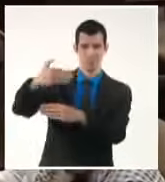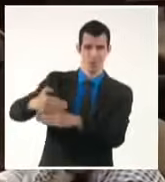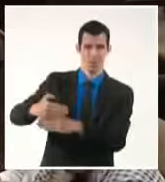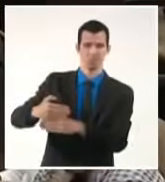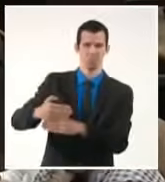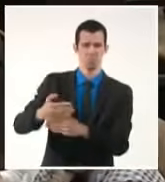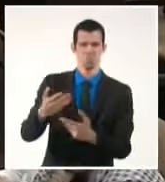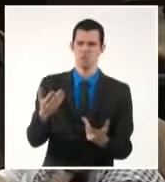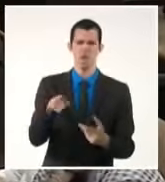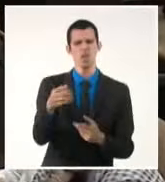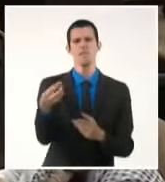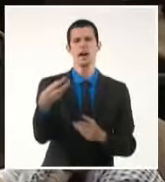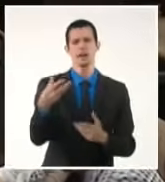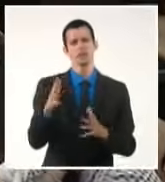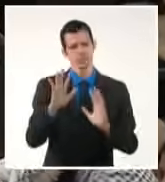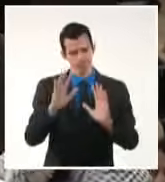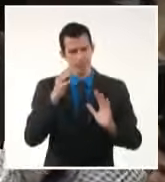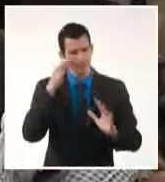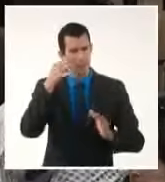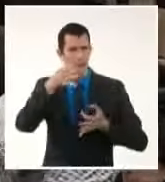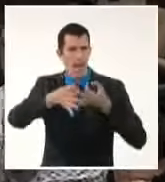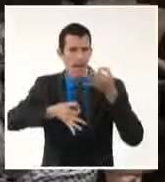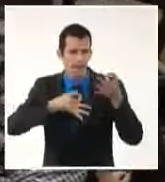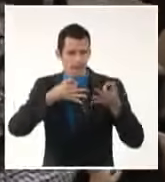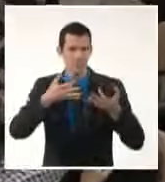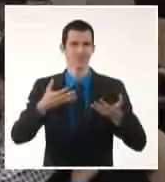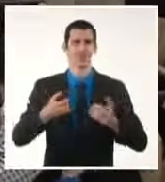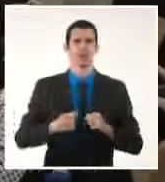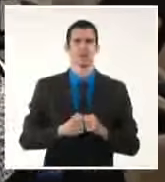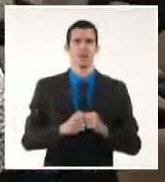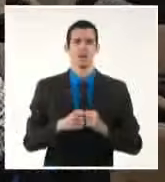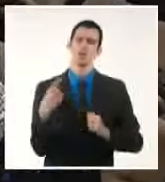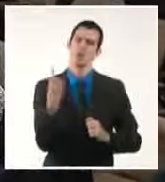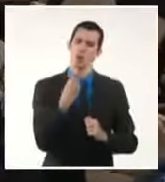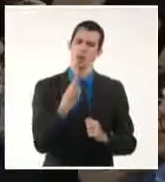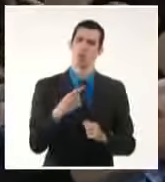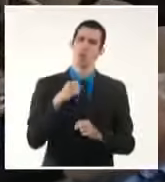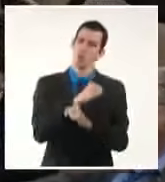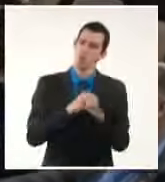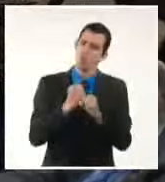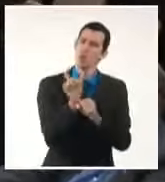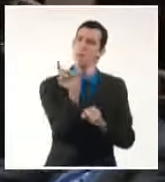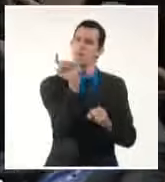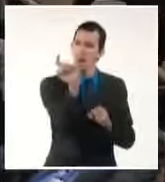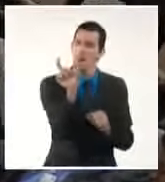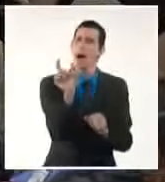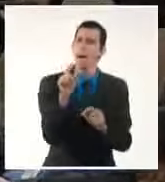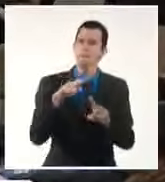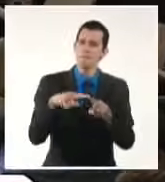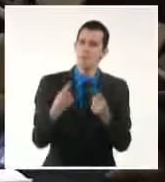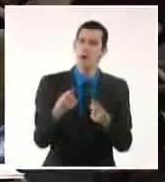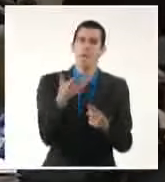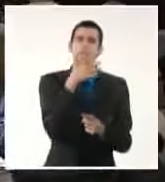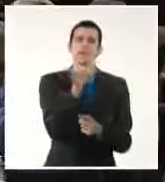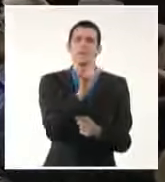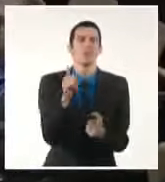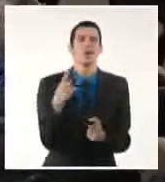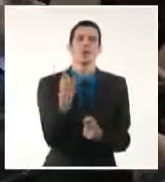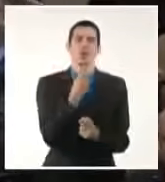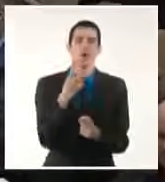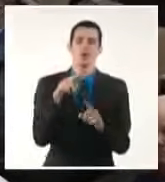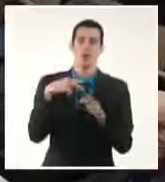la sociedad cubana. Hacerlo equivaldría a actuar como aquellos que hoy pretenden negar el genocidio israelí en